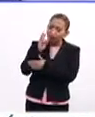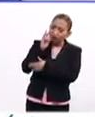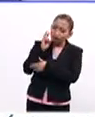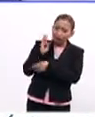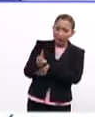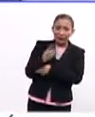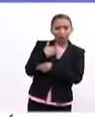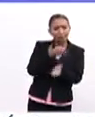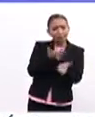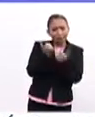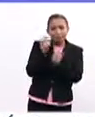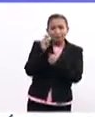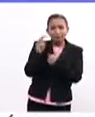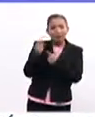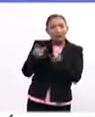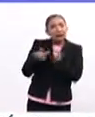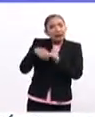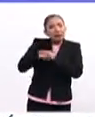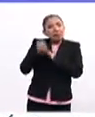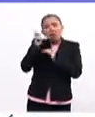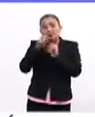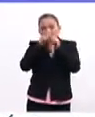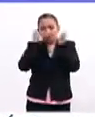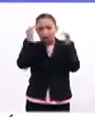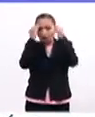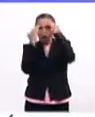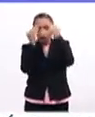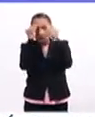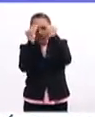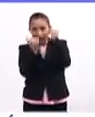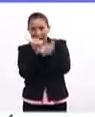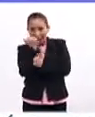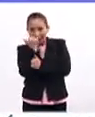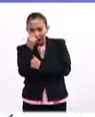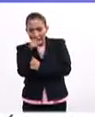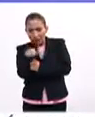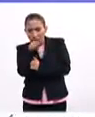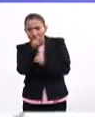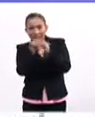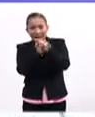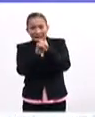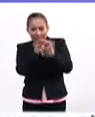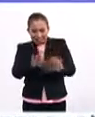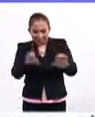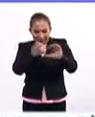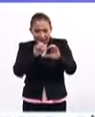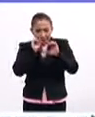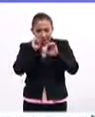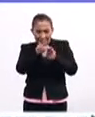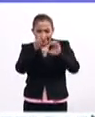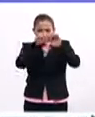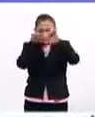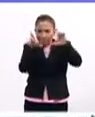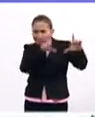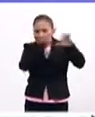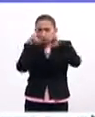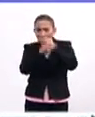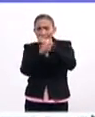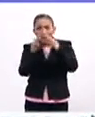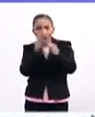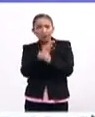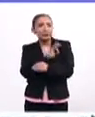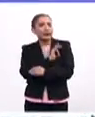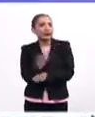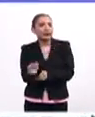que inviten, para que entren los estudiantes al portal, lo puedan visualizar, porque